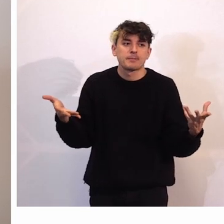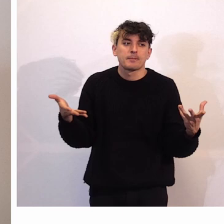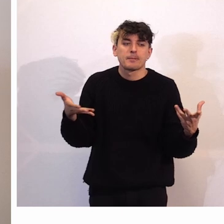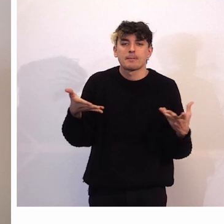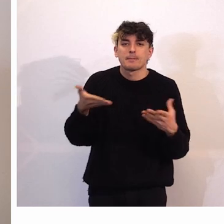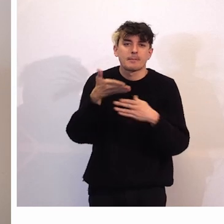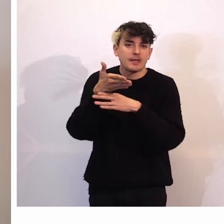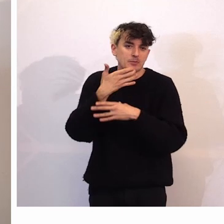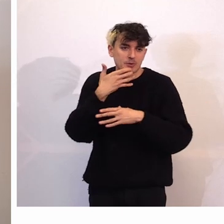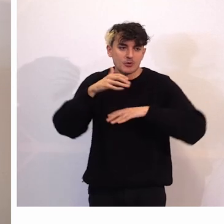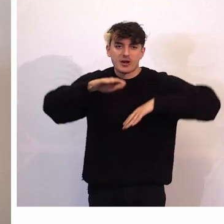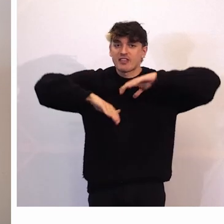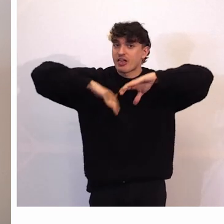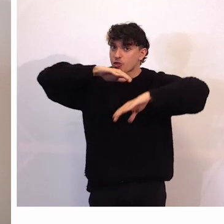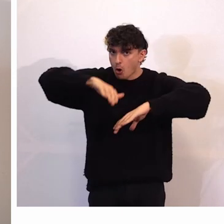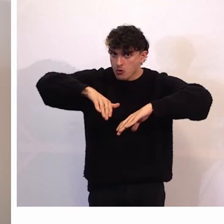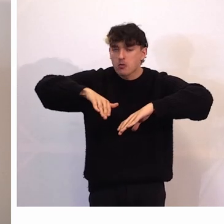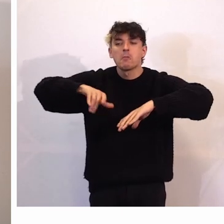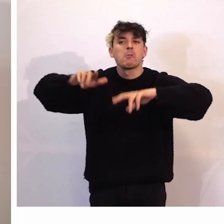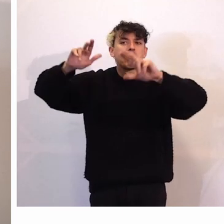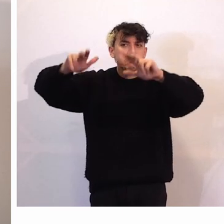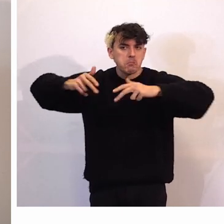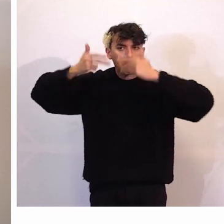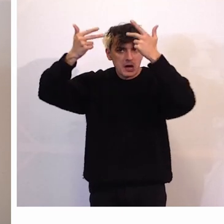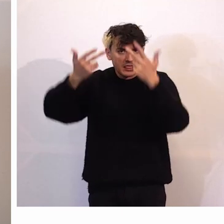hacer natación, pues que me dejen